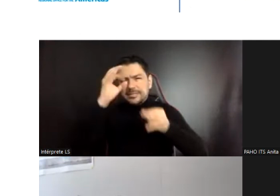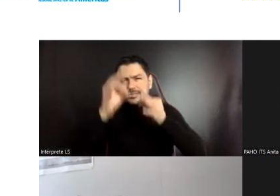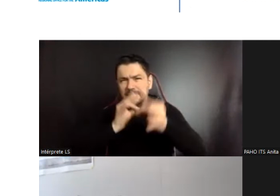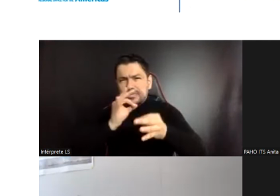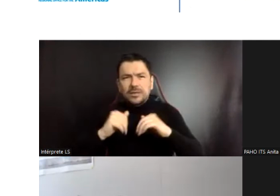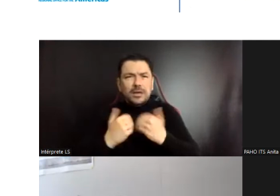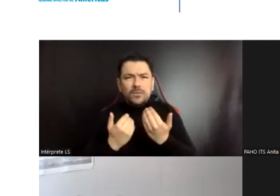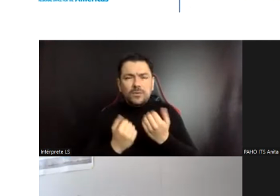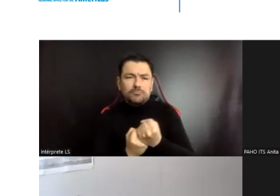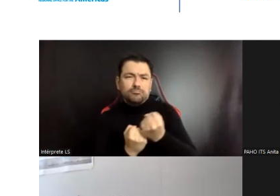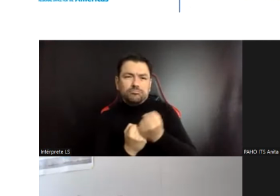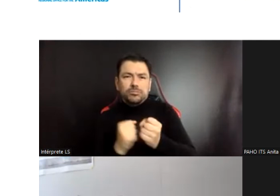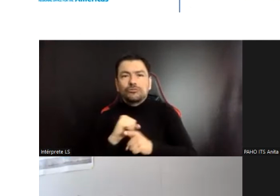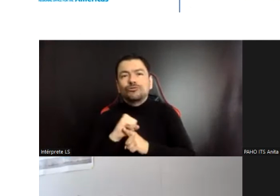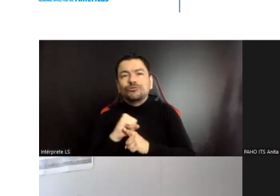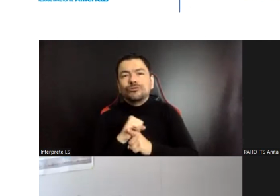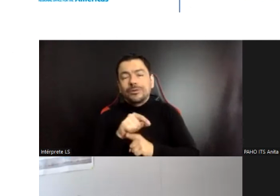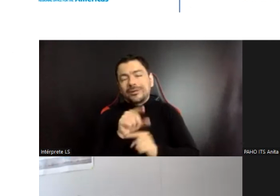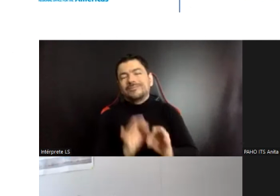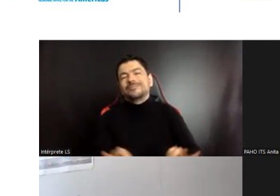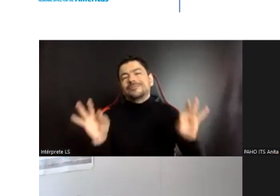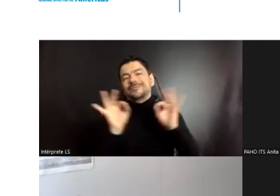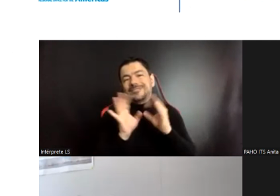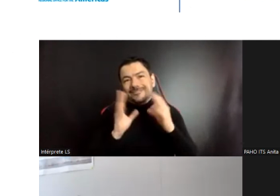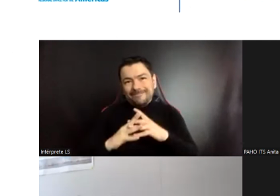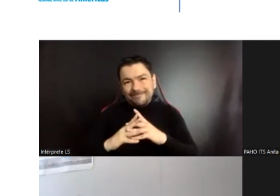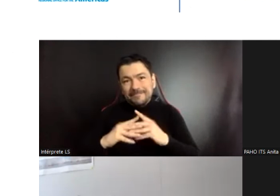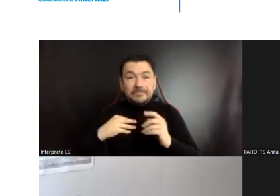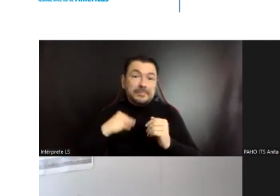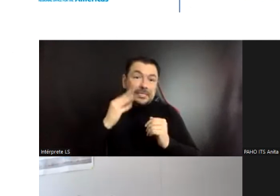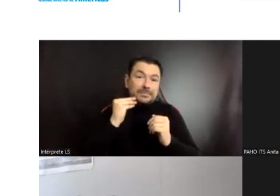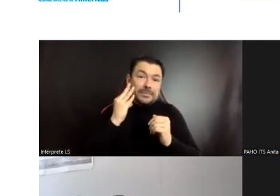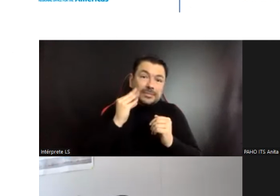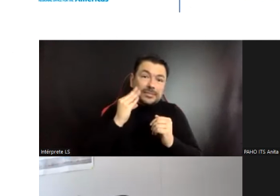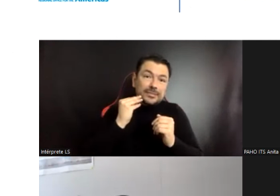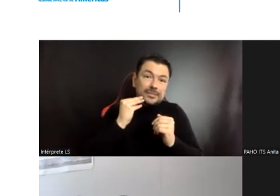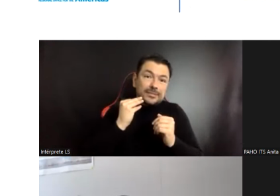estos. Y lo digo desde nuestra experiencia y es lo que hemos estado aprovechando nosotros. Gracias.